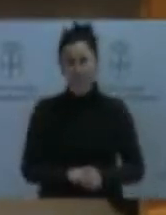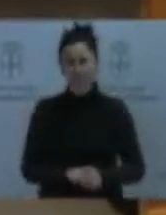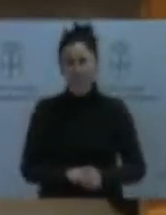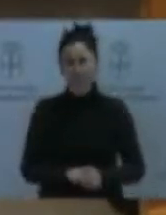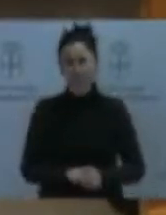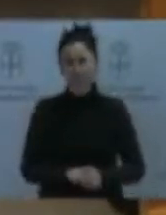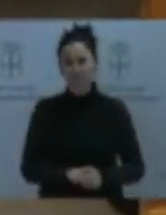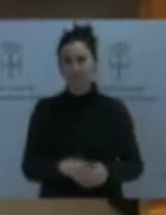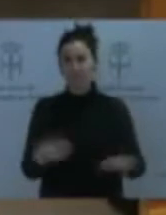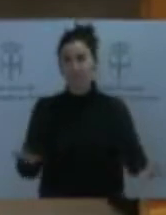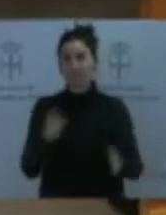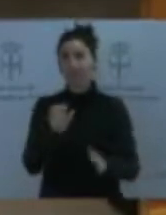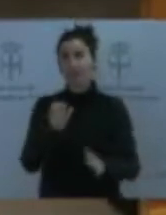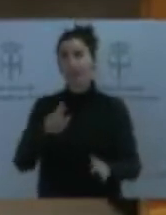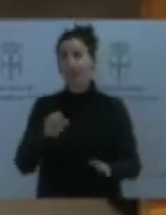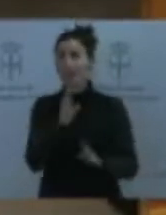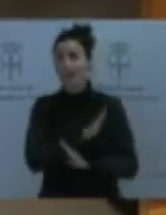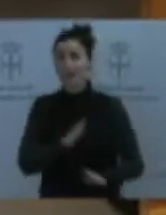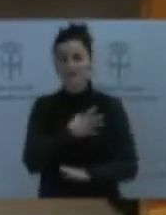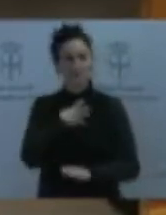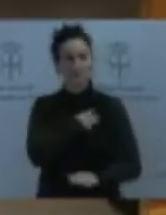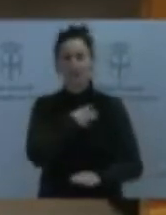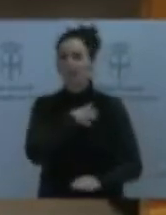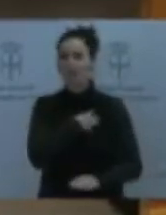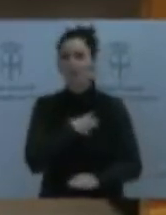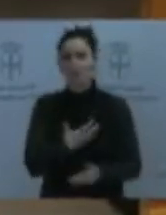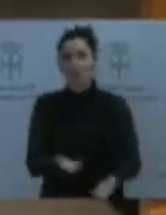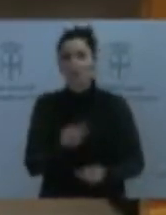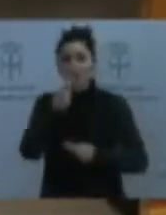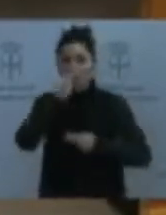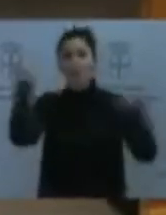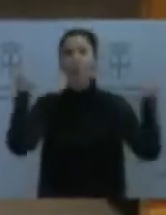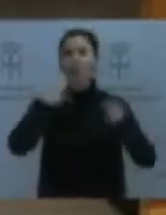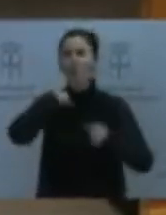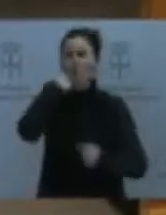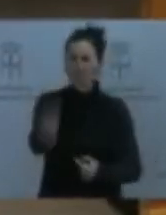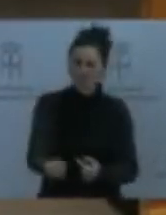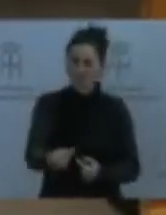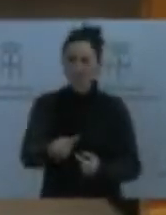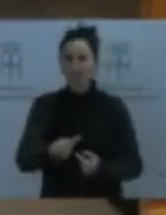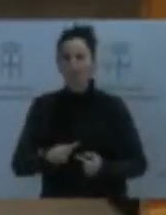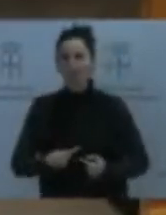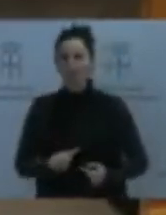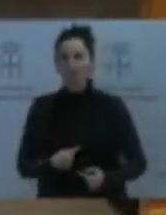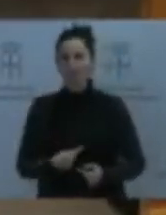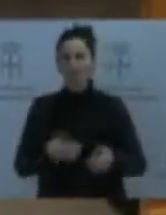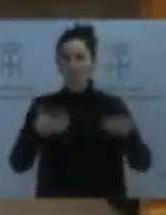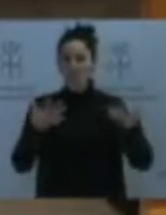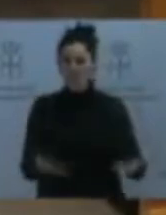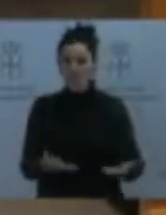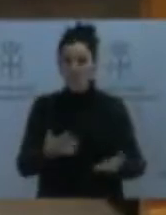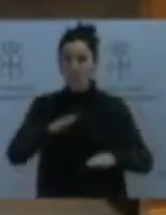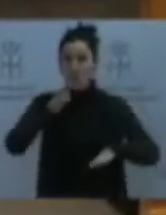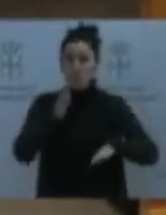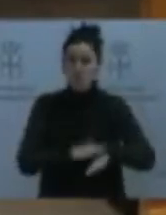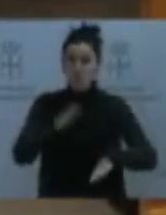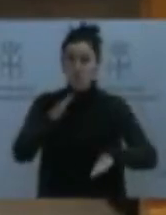usted lo dijese públicamente, que condenase que no puede ser que quienes paguen este desfalco sean los